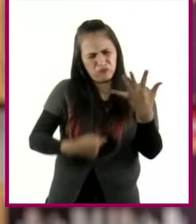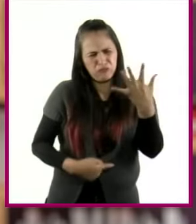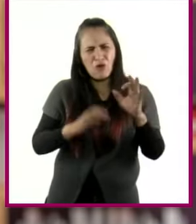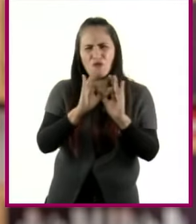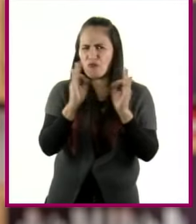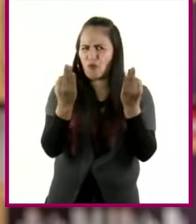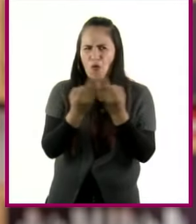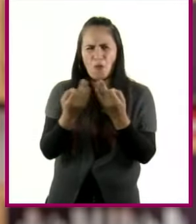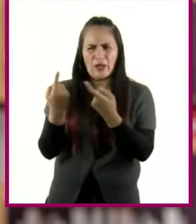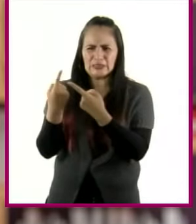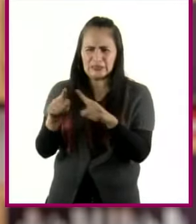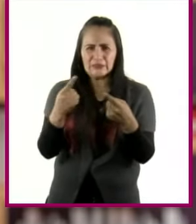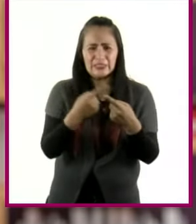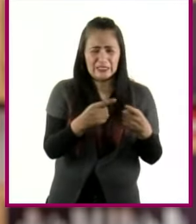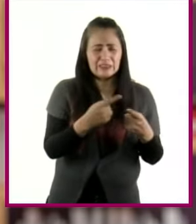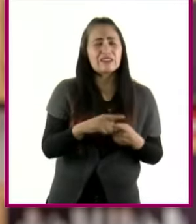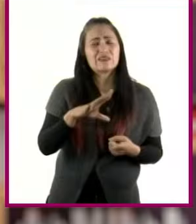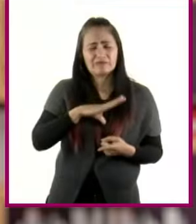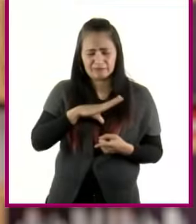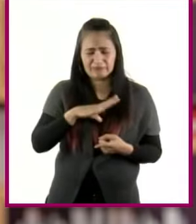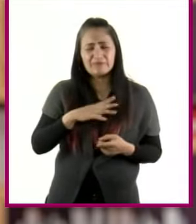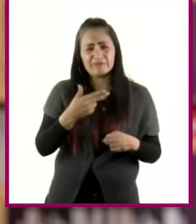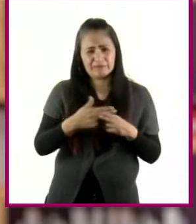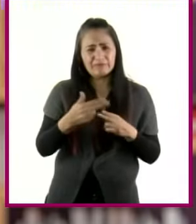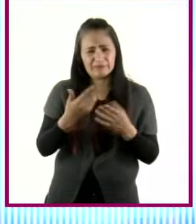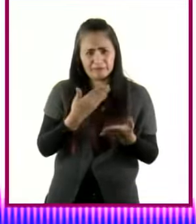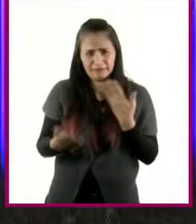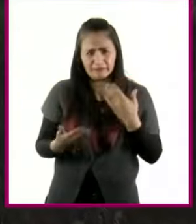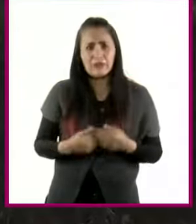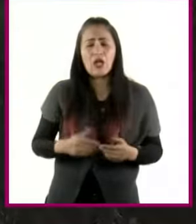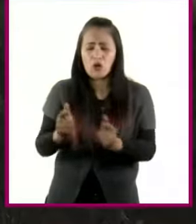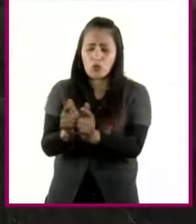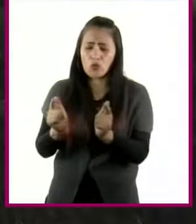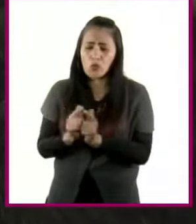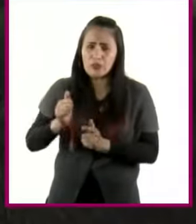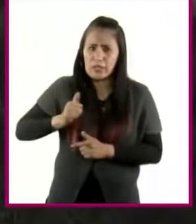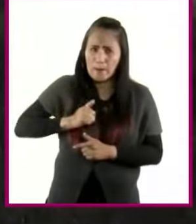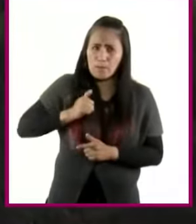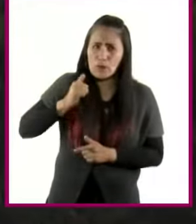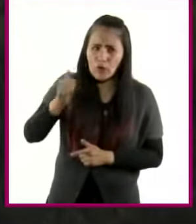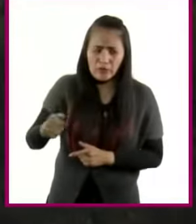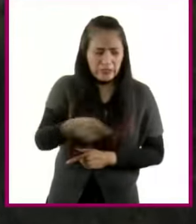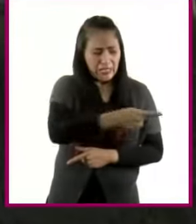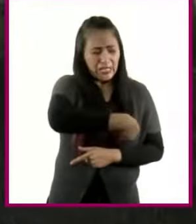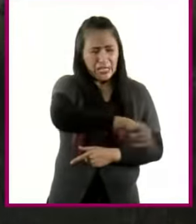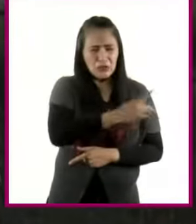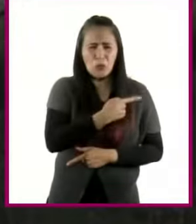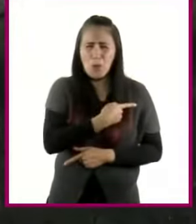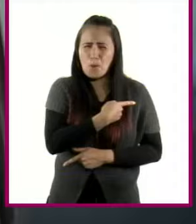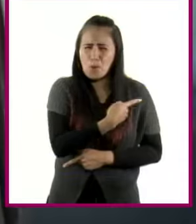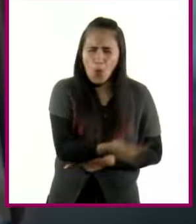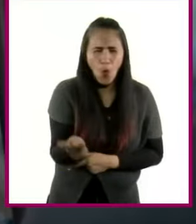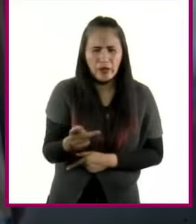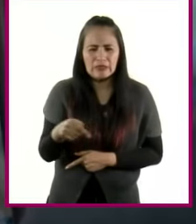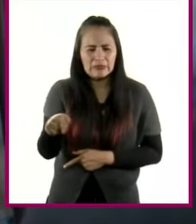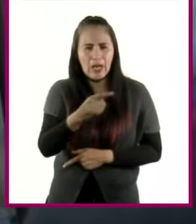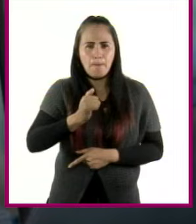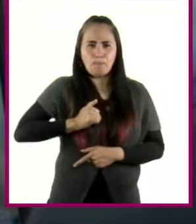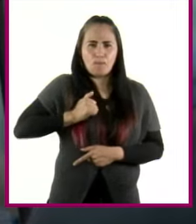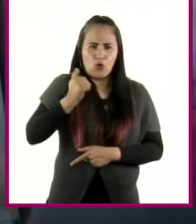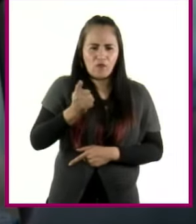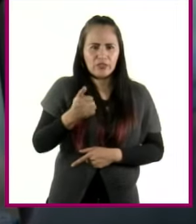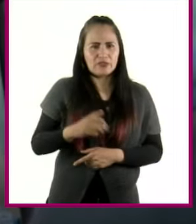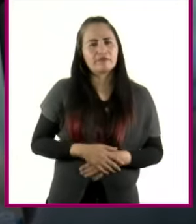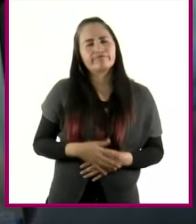que aún existe en nuestros días. Existen grupos que se aprovechan de las precarias condiciones de otros para su beneficio, lo que